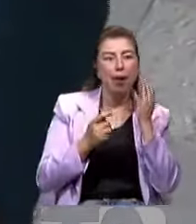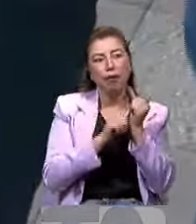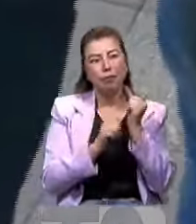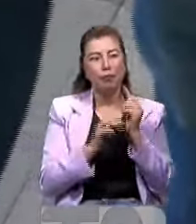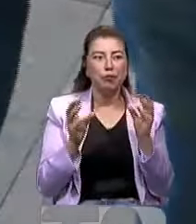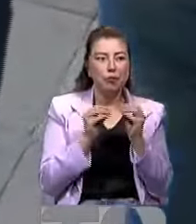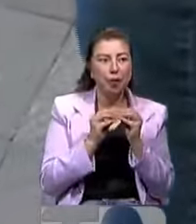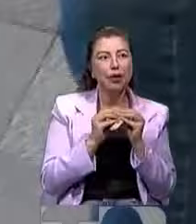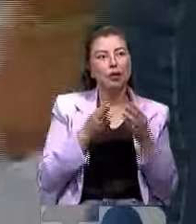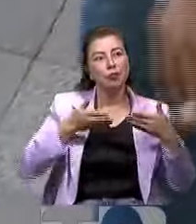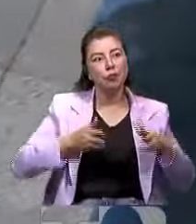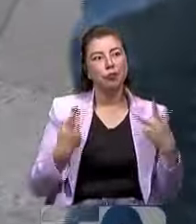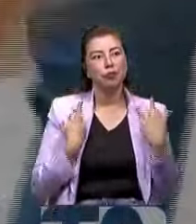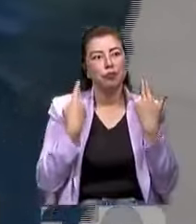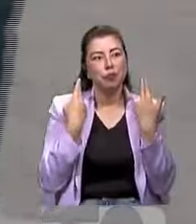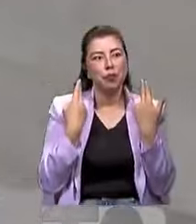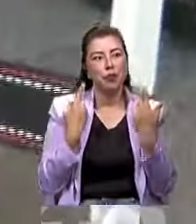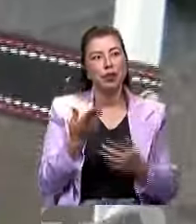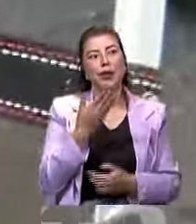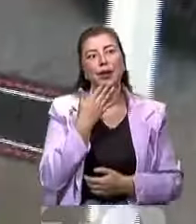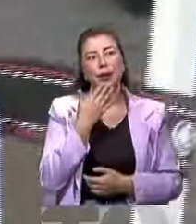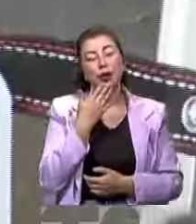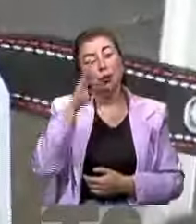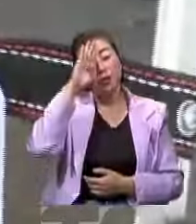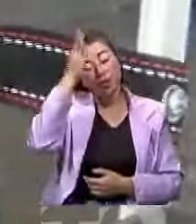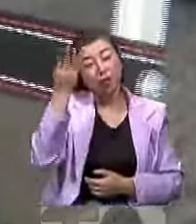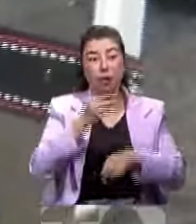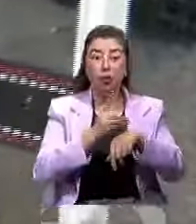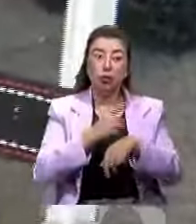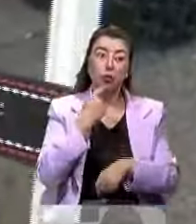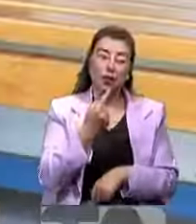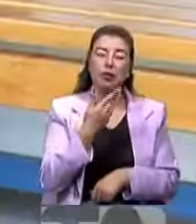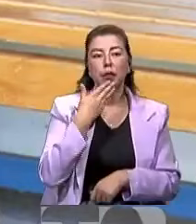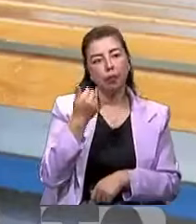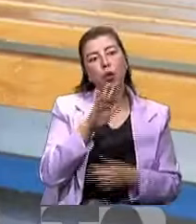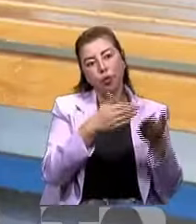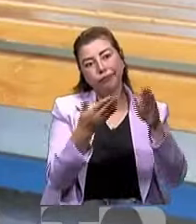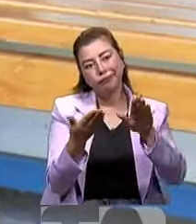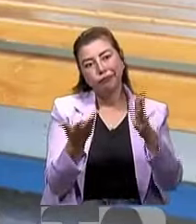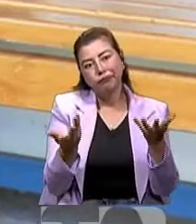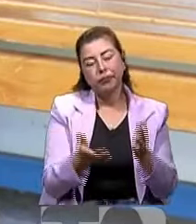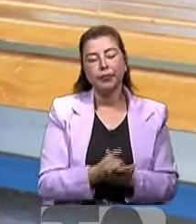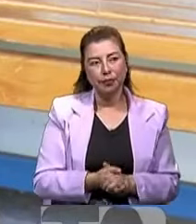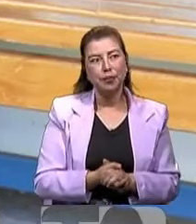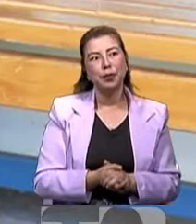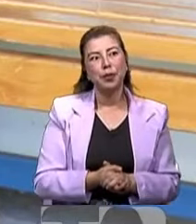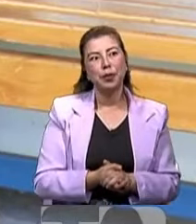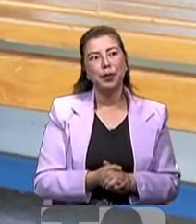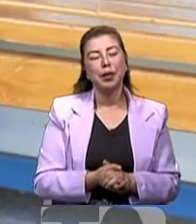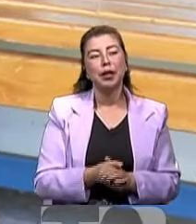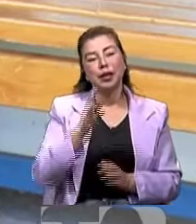lastimosamente la recomendación de los veterinarios suele ser dormir a los cachorros. Cuando nace el perrito en esta condición,